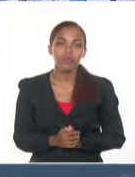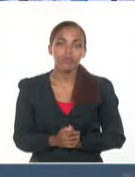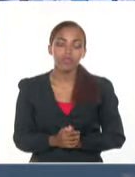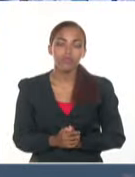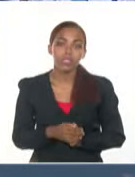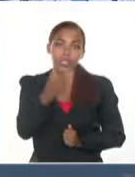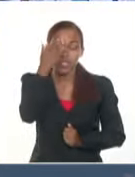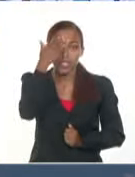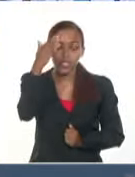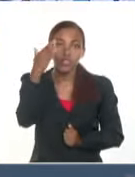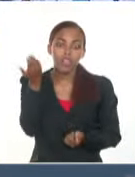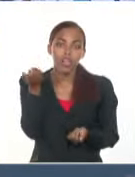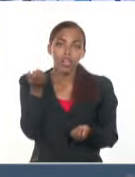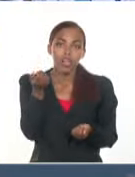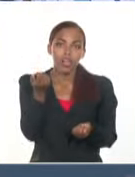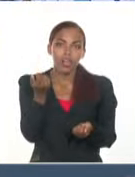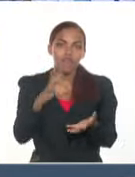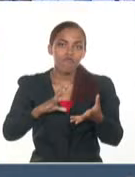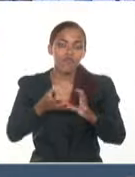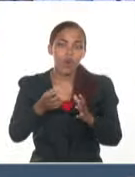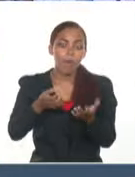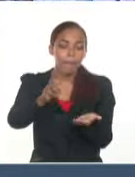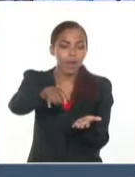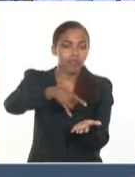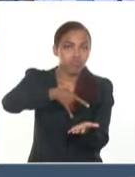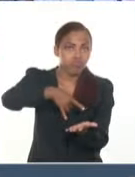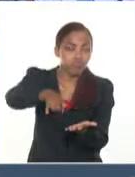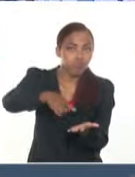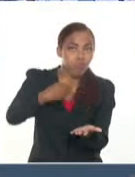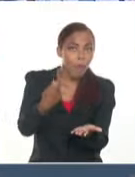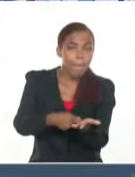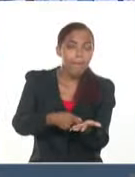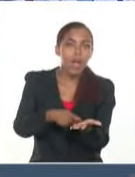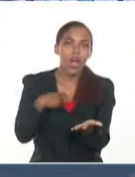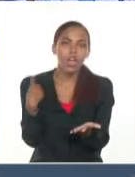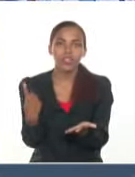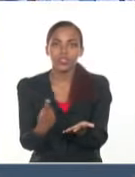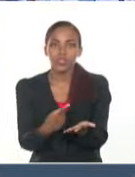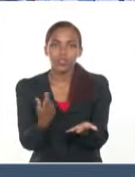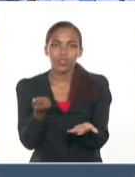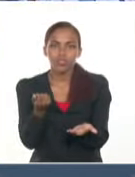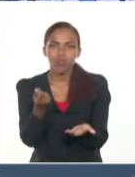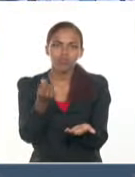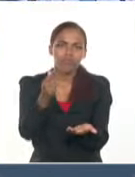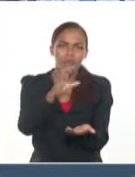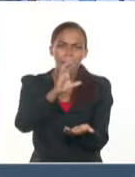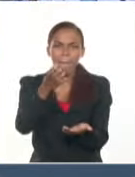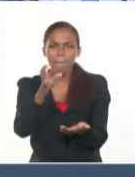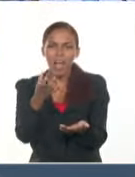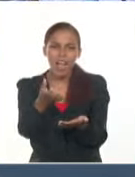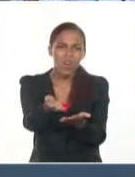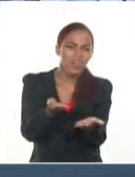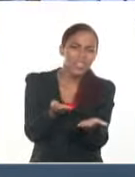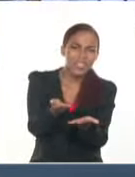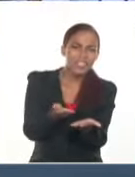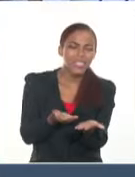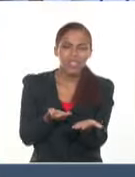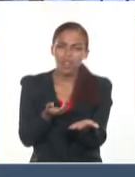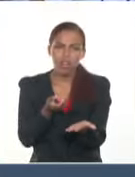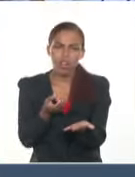a las plataformas de pago, nosotros no tenemos que hacer mucho depósito al banco, tenemos que trabajar menos en el sentido de